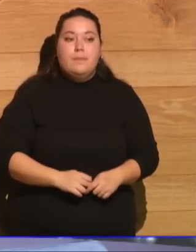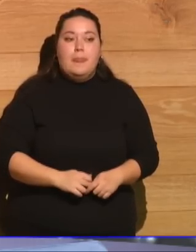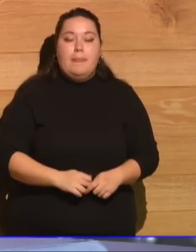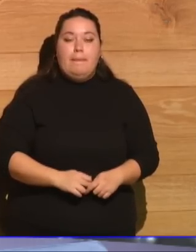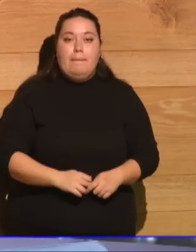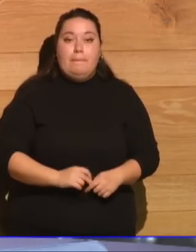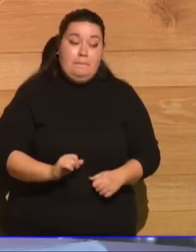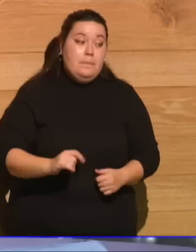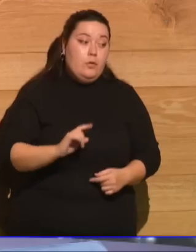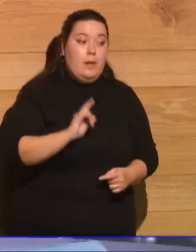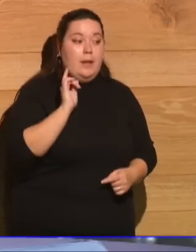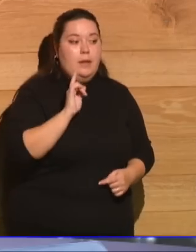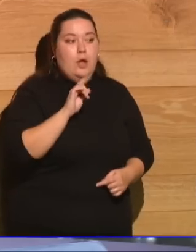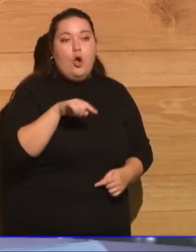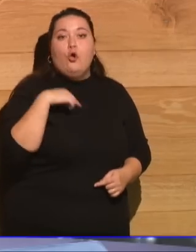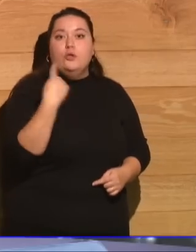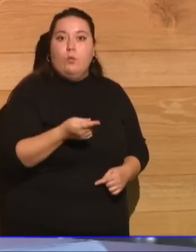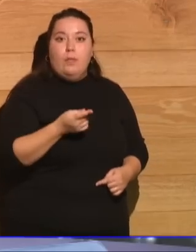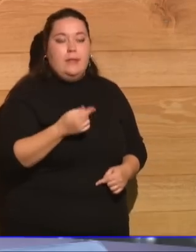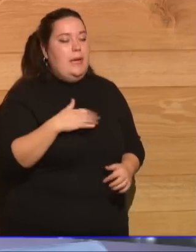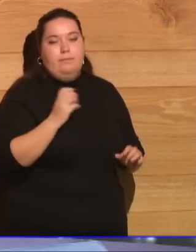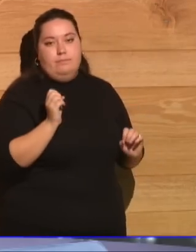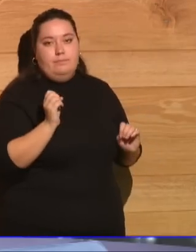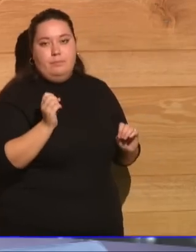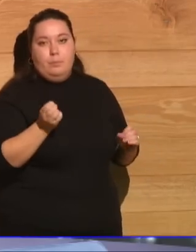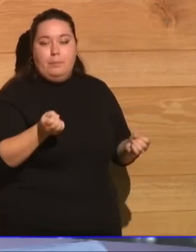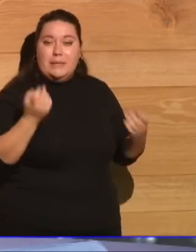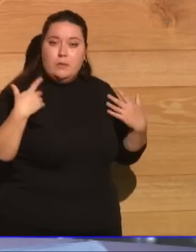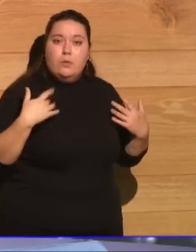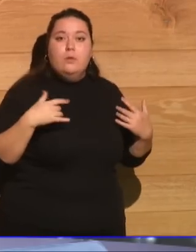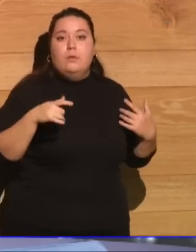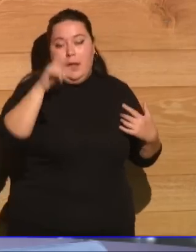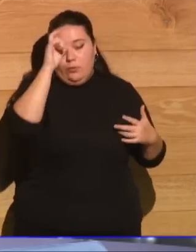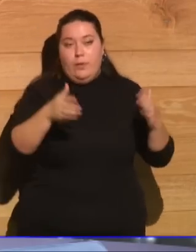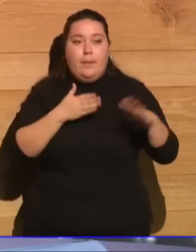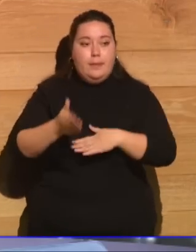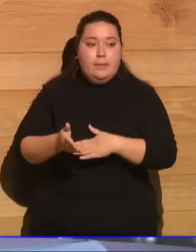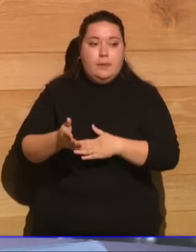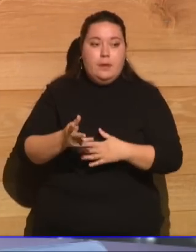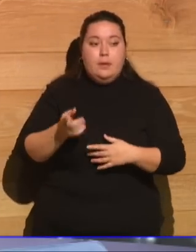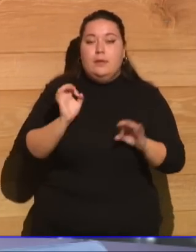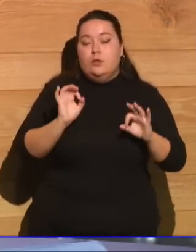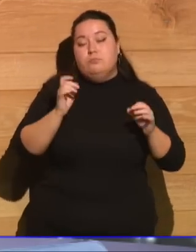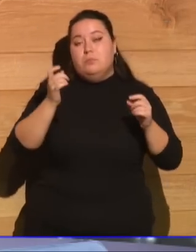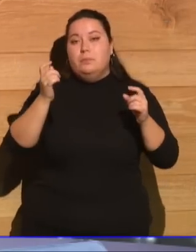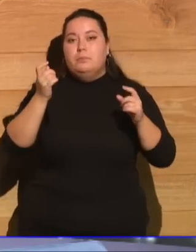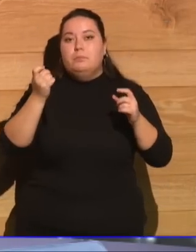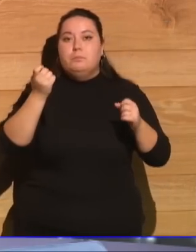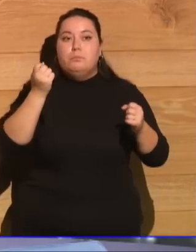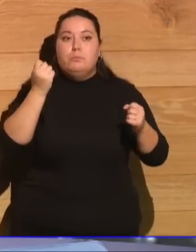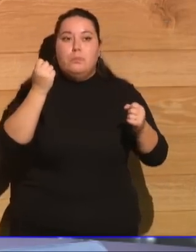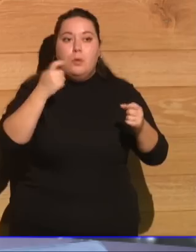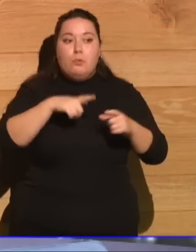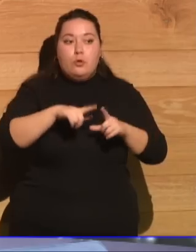las repercusiones que tuvo todo esto y que fueron realmente lesivas para Turquía, y de hecho el protagonista de la historia